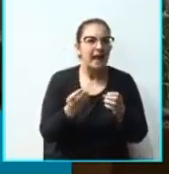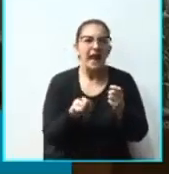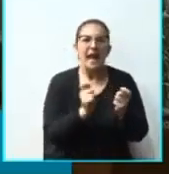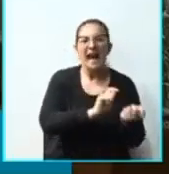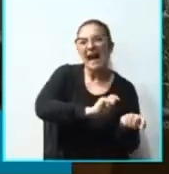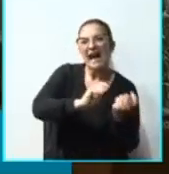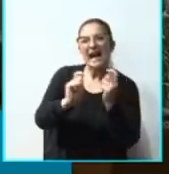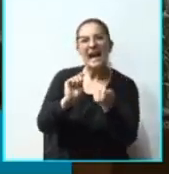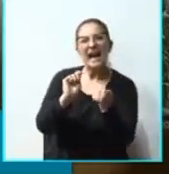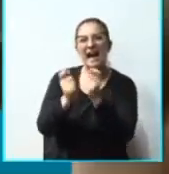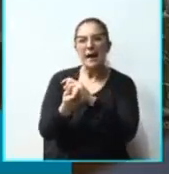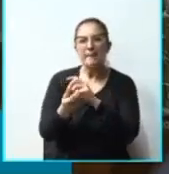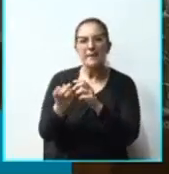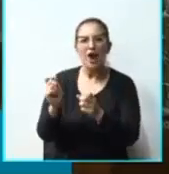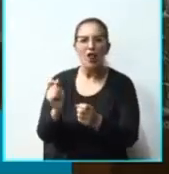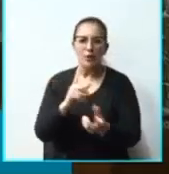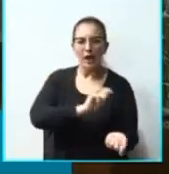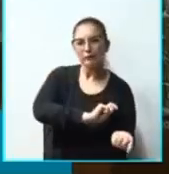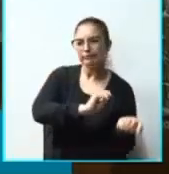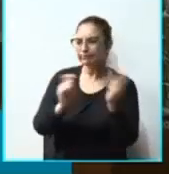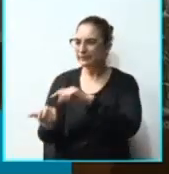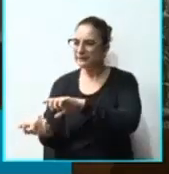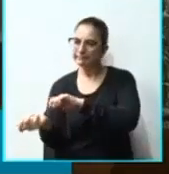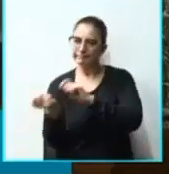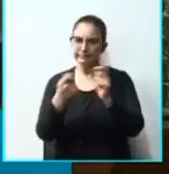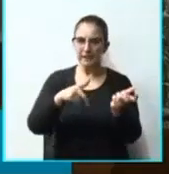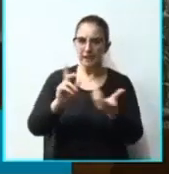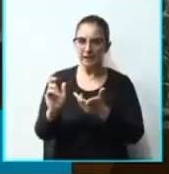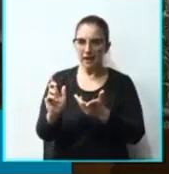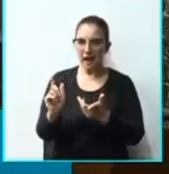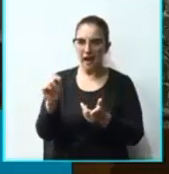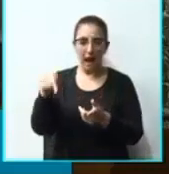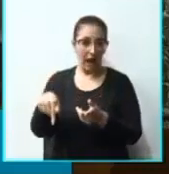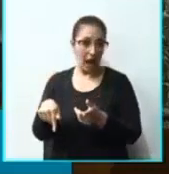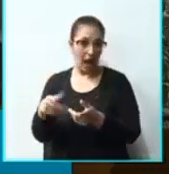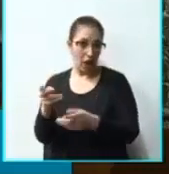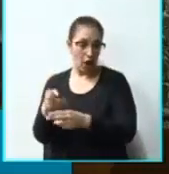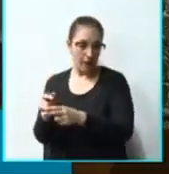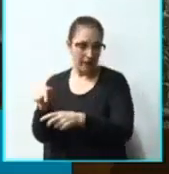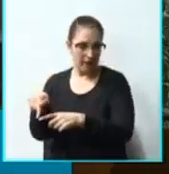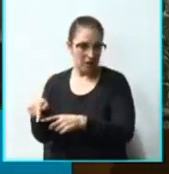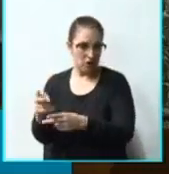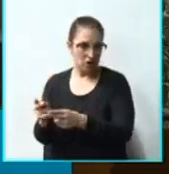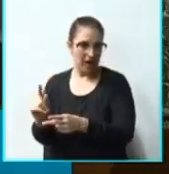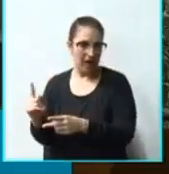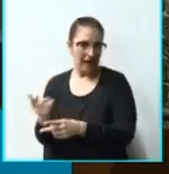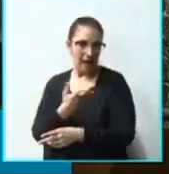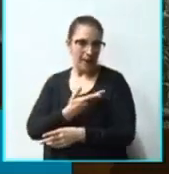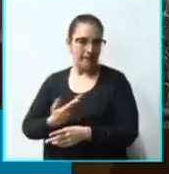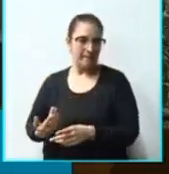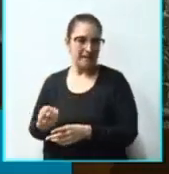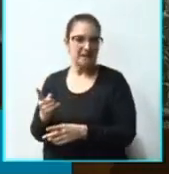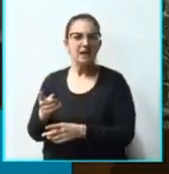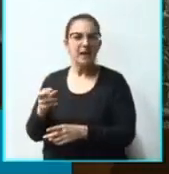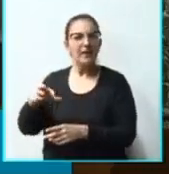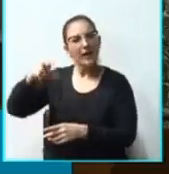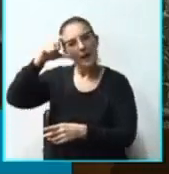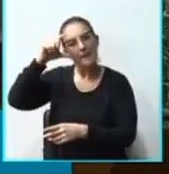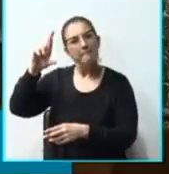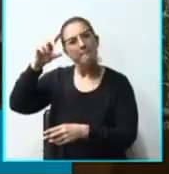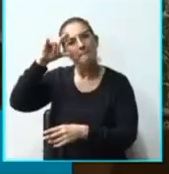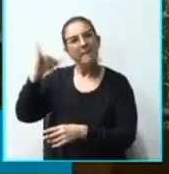esta sociedad que presidía el doctor Pérez Casado. ¿Pérez Casado era